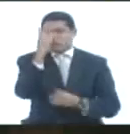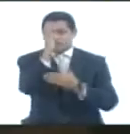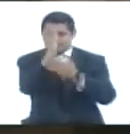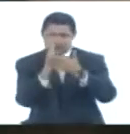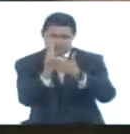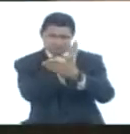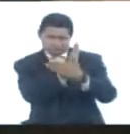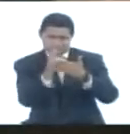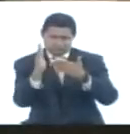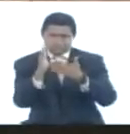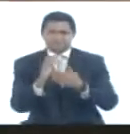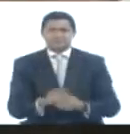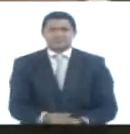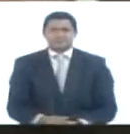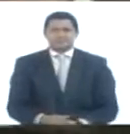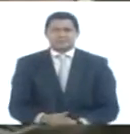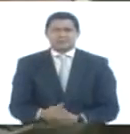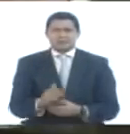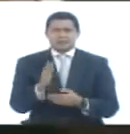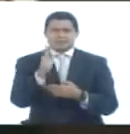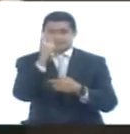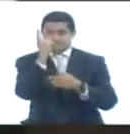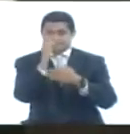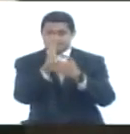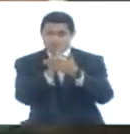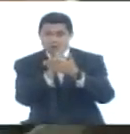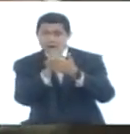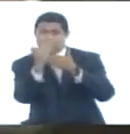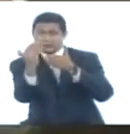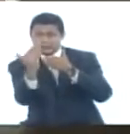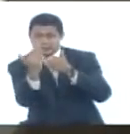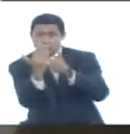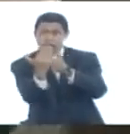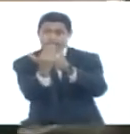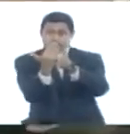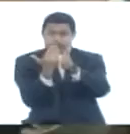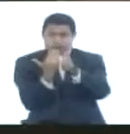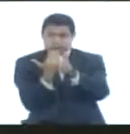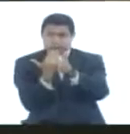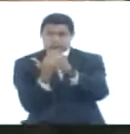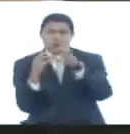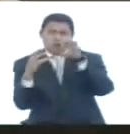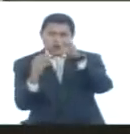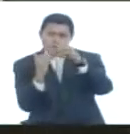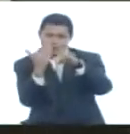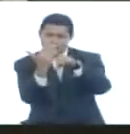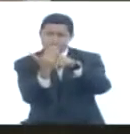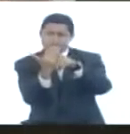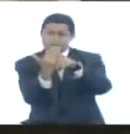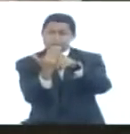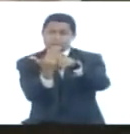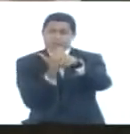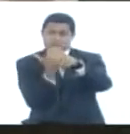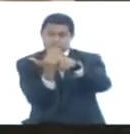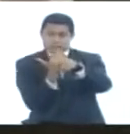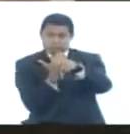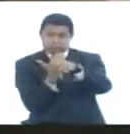partes o dos grandes segmentos, el segmento anterior y el segmento posterior. El segmento